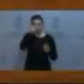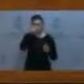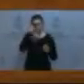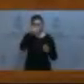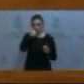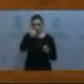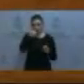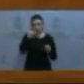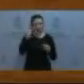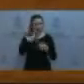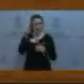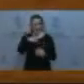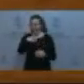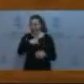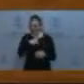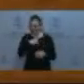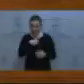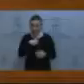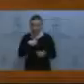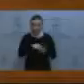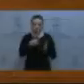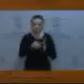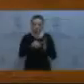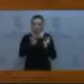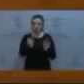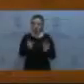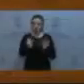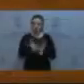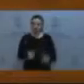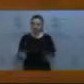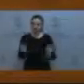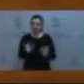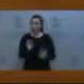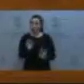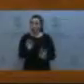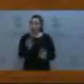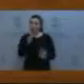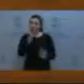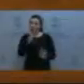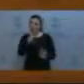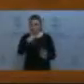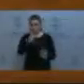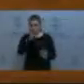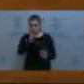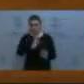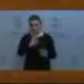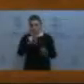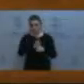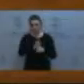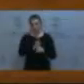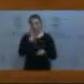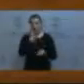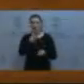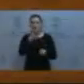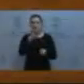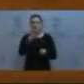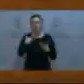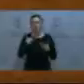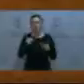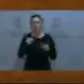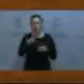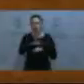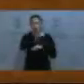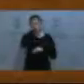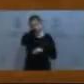mostrado incapaces de dar solución alguna. Señoría, dispone de un segundo turno. Sí, señor presidente, finalizo. Asturias, señor consejero, lo sabe usted